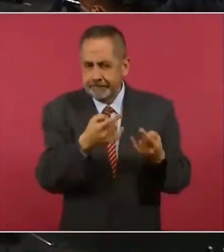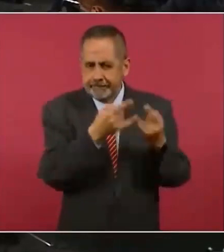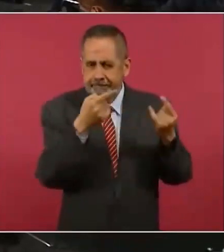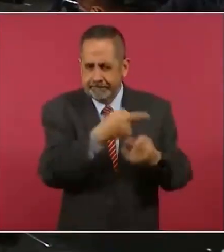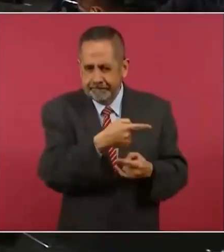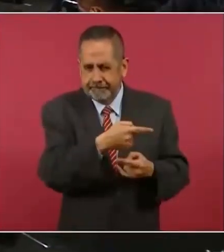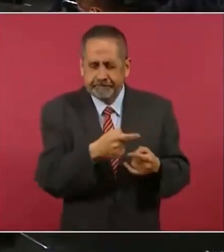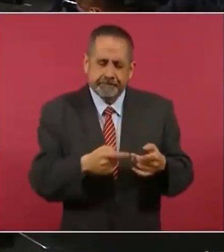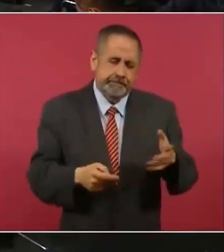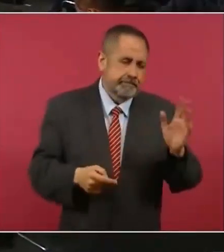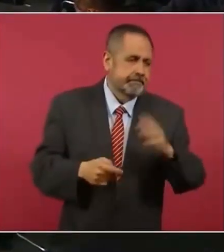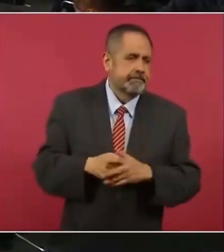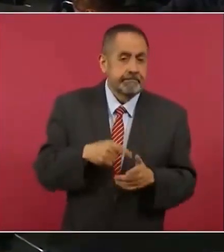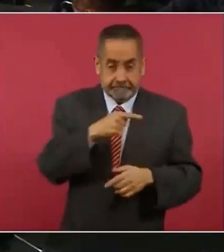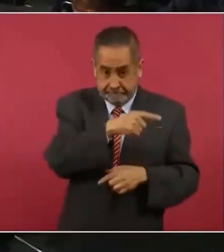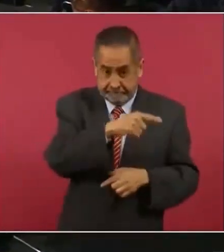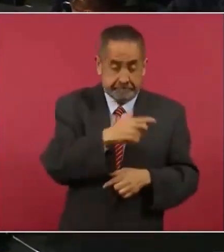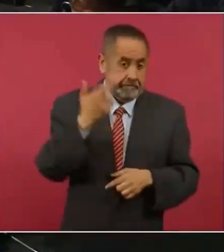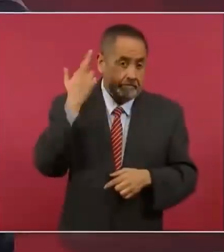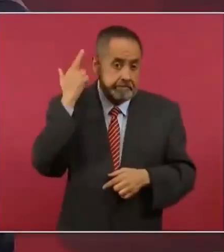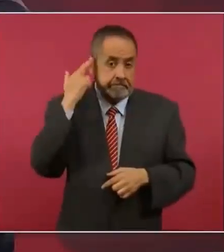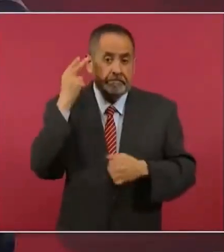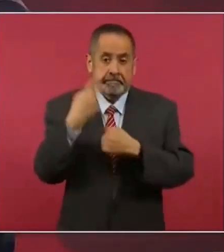en la radio, en la televisión, no